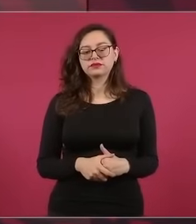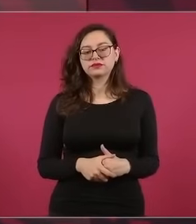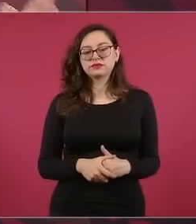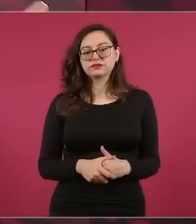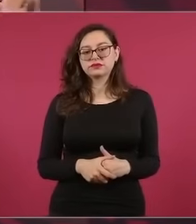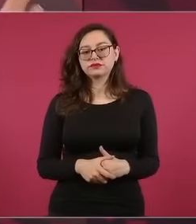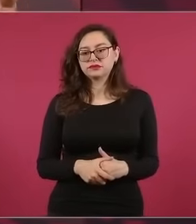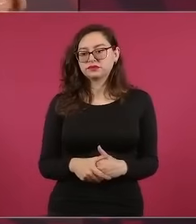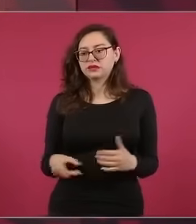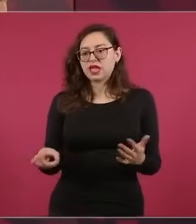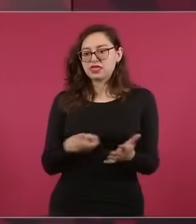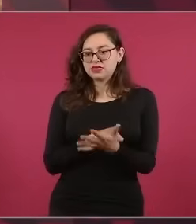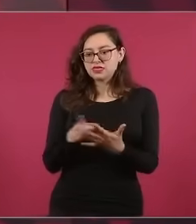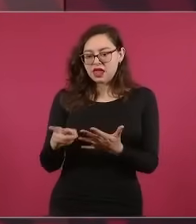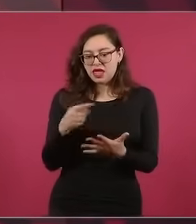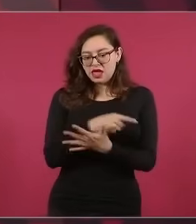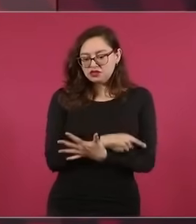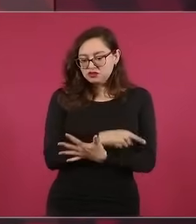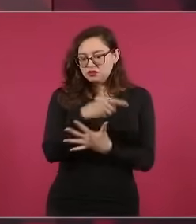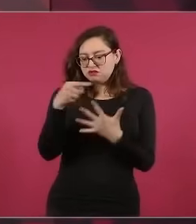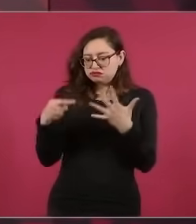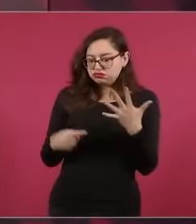a prestaciones laborales